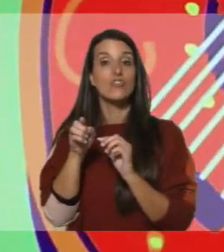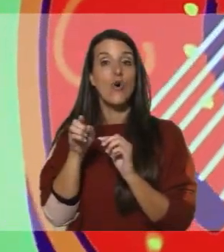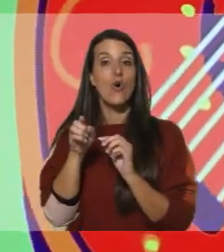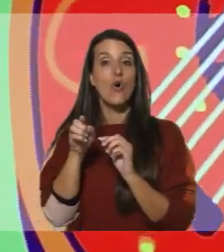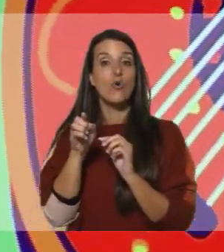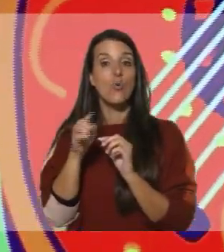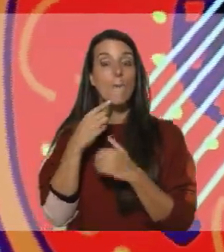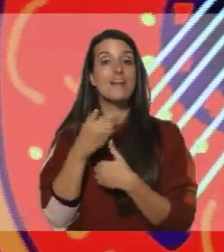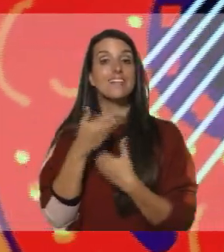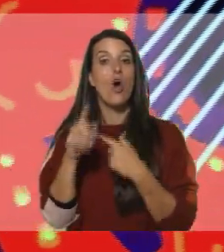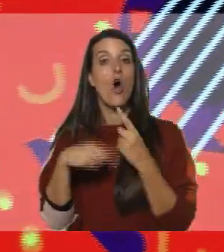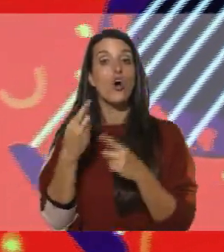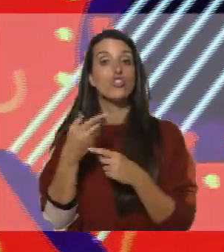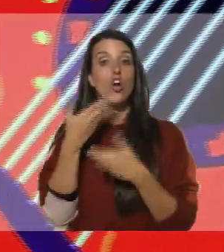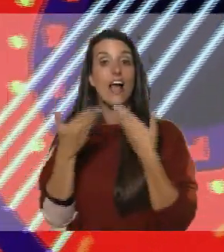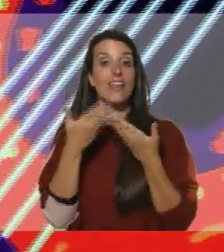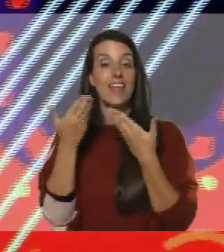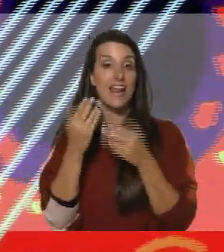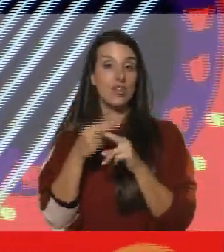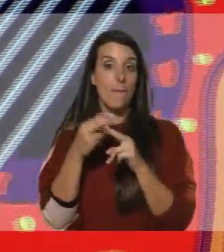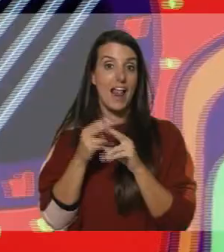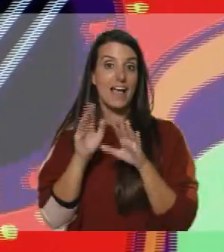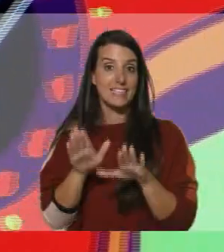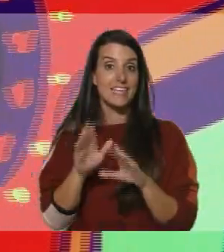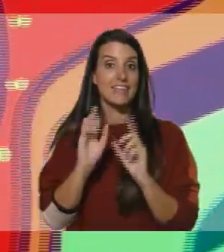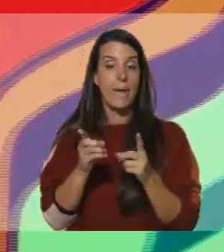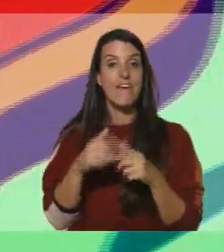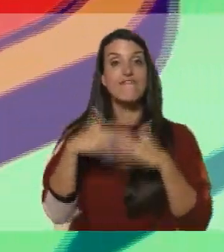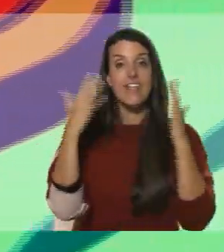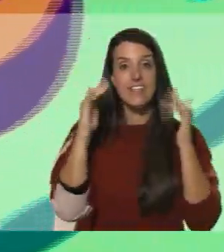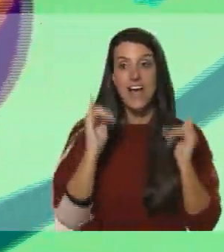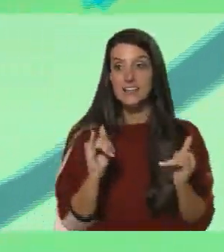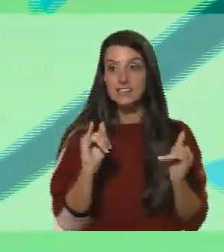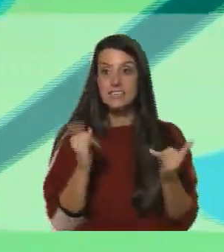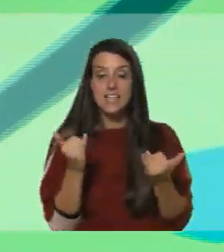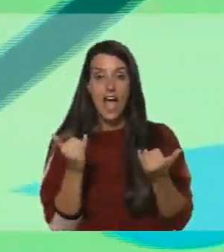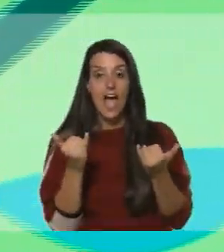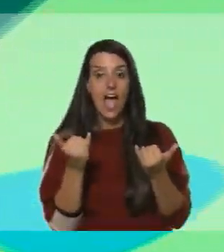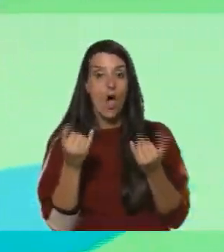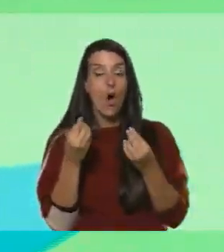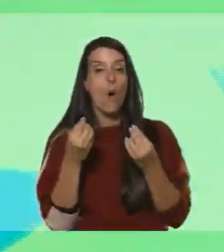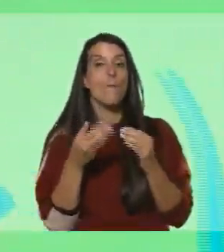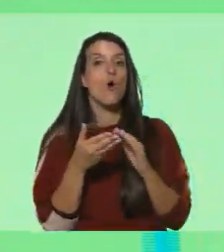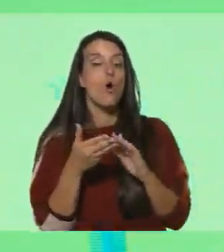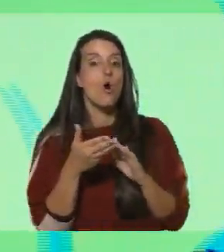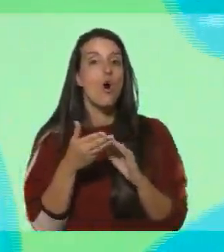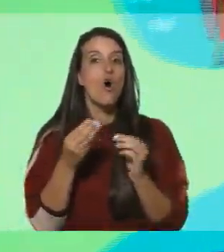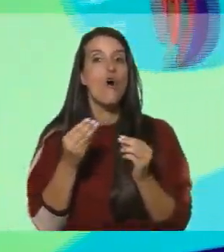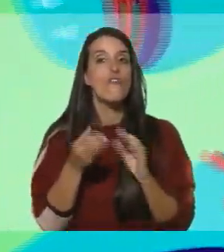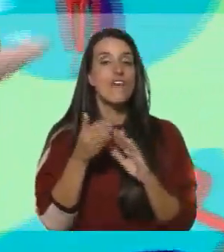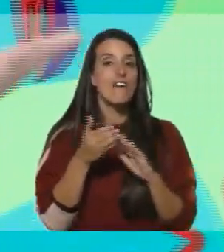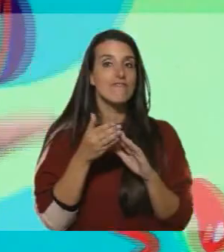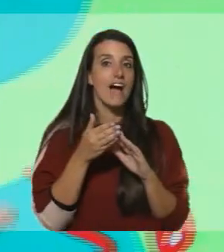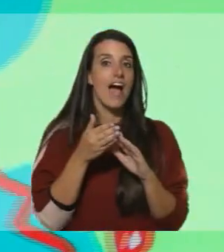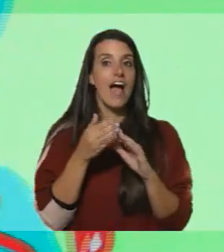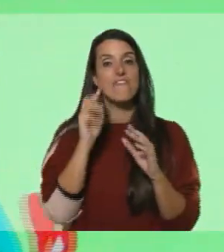Tu presentación en Otro Cantar, porque así se denomina también el festival, ¿no? Ya marcando una pauta de que vamos a ver